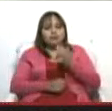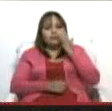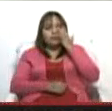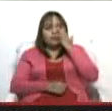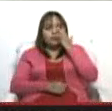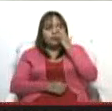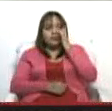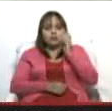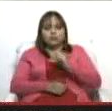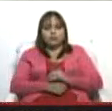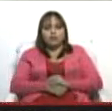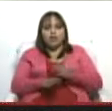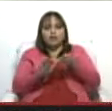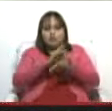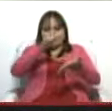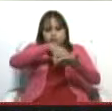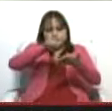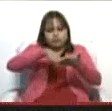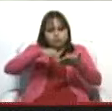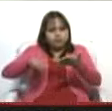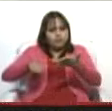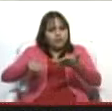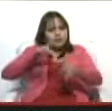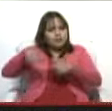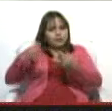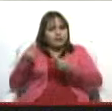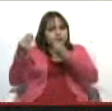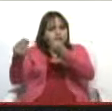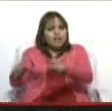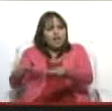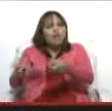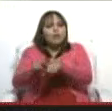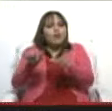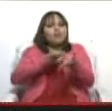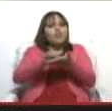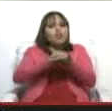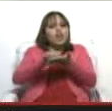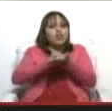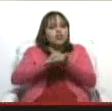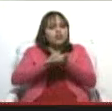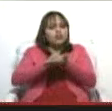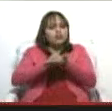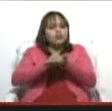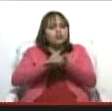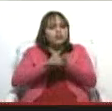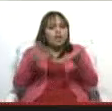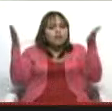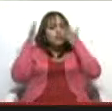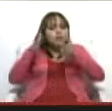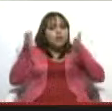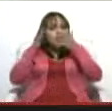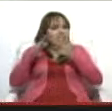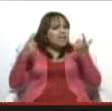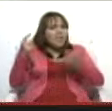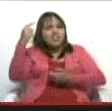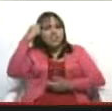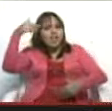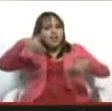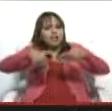para este documento que usted habla, del que usted ha hablado como borrador, para esa sugerencia de calendario